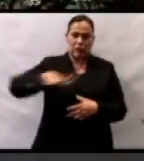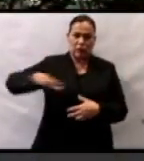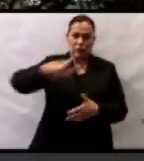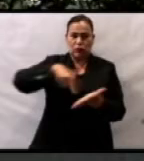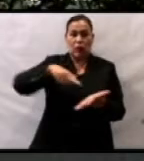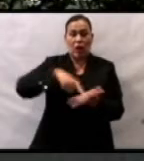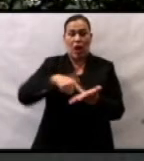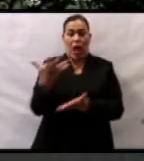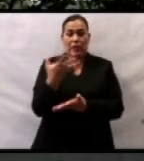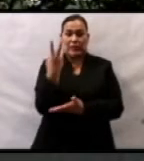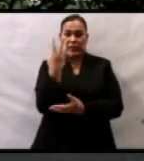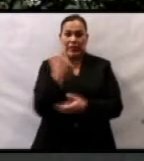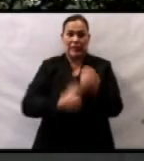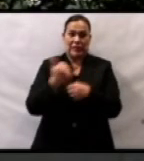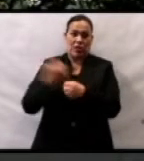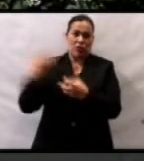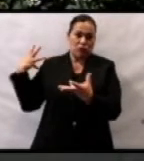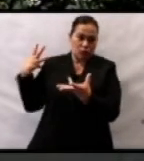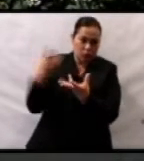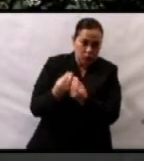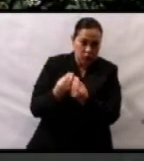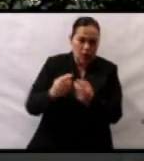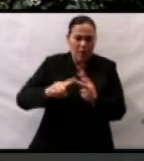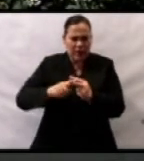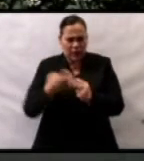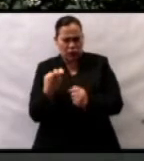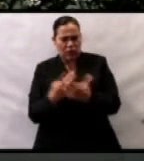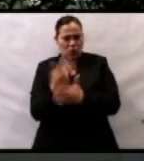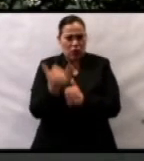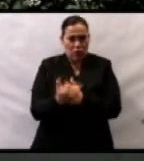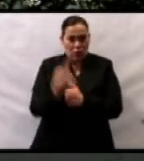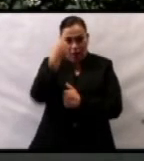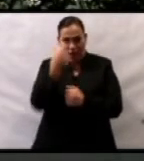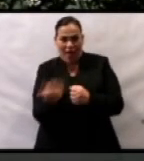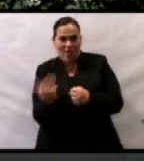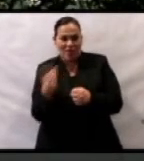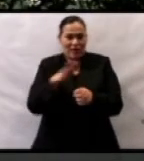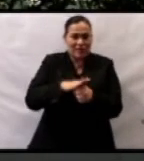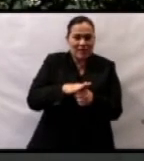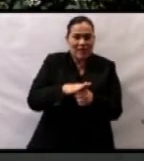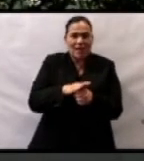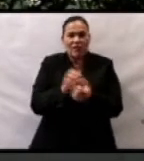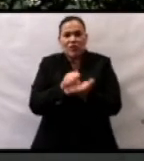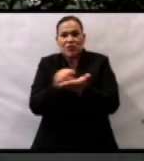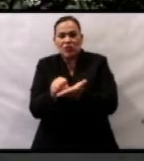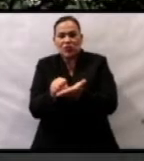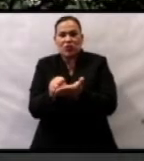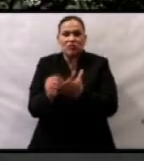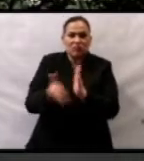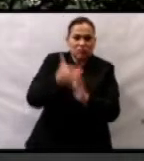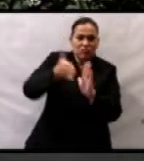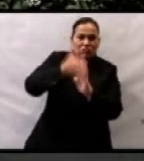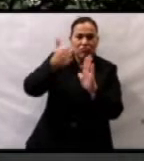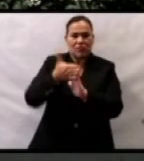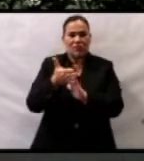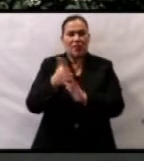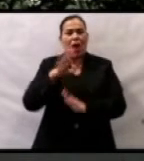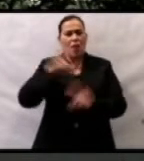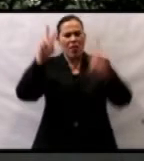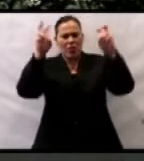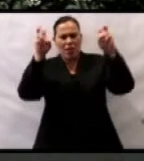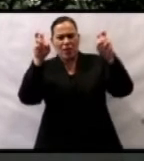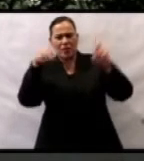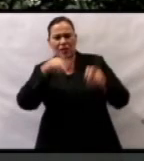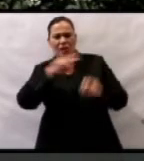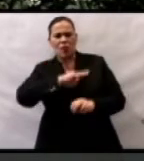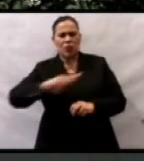un proyecto que no solo buscaba administrar servicios y hacer obras. Había temas en los que el municipio ya